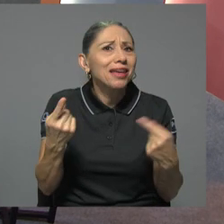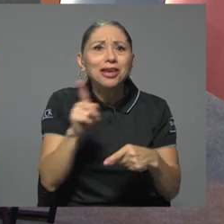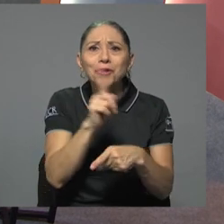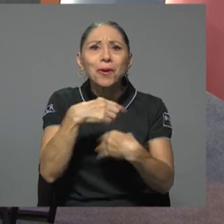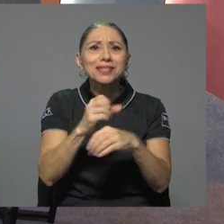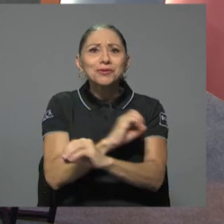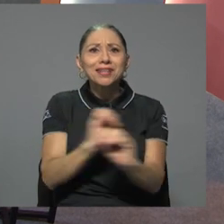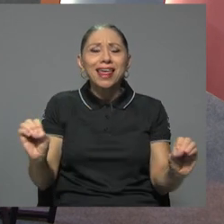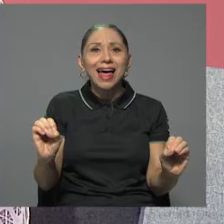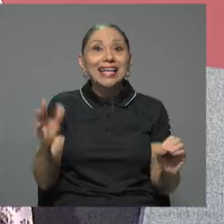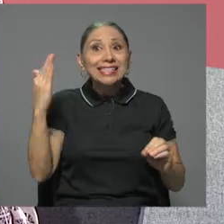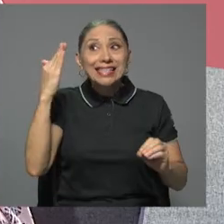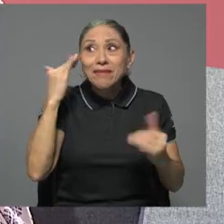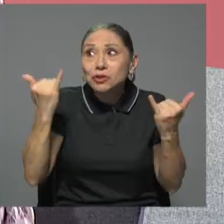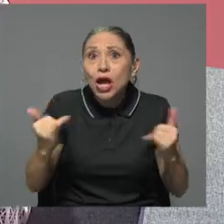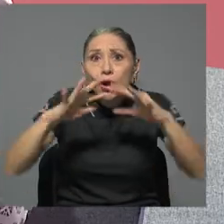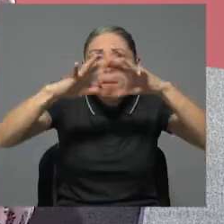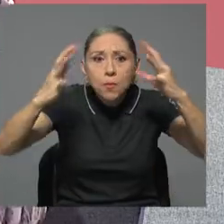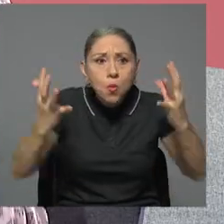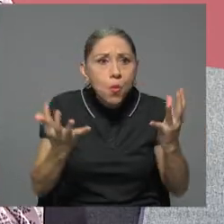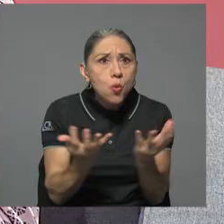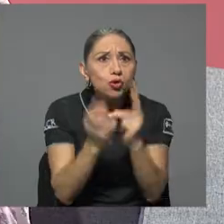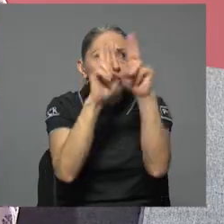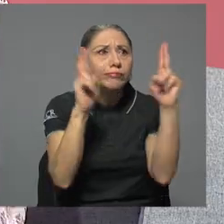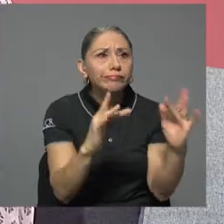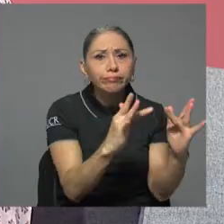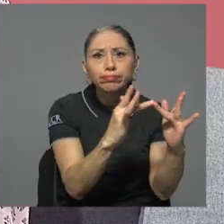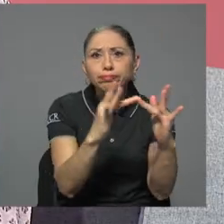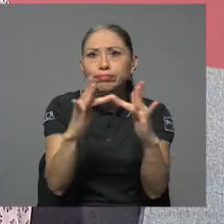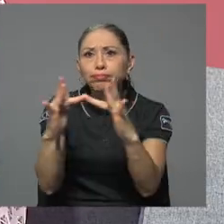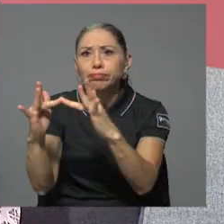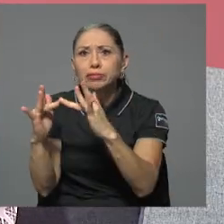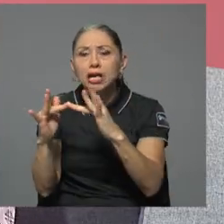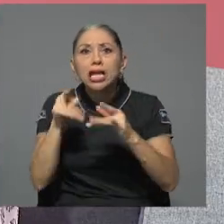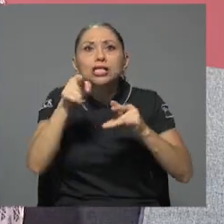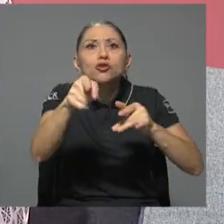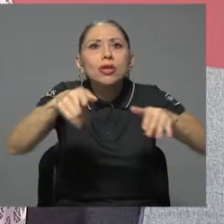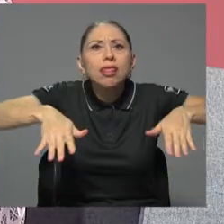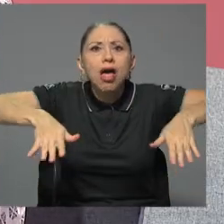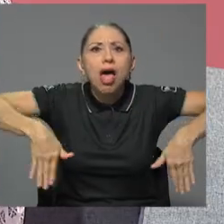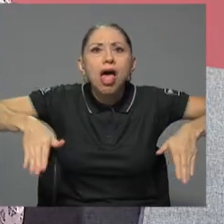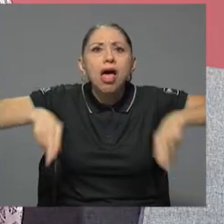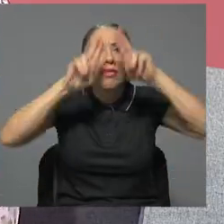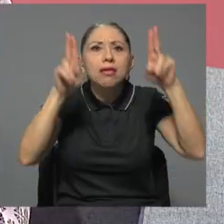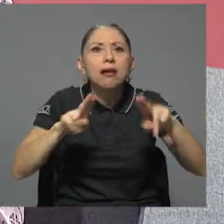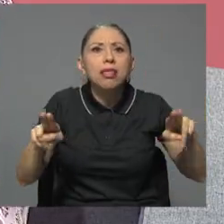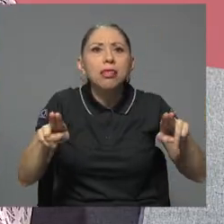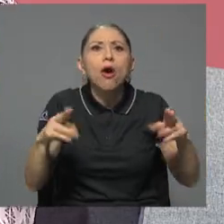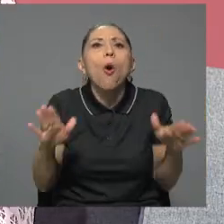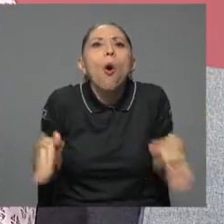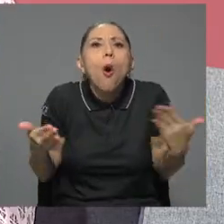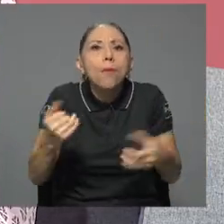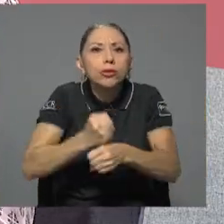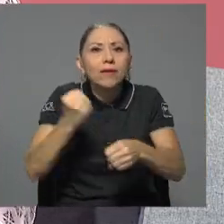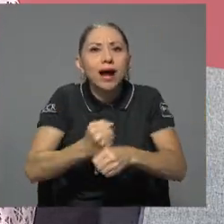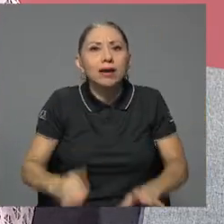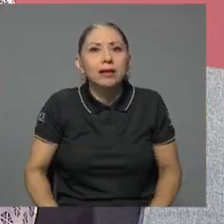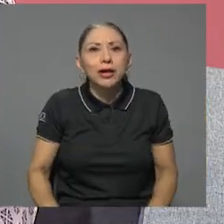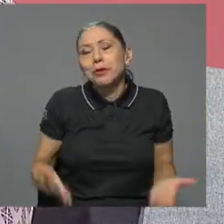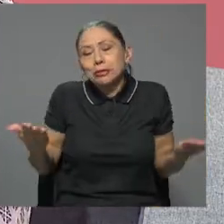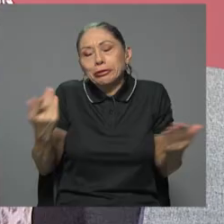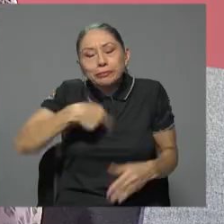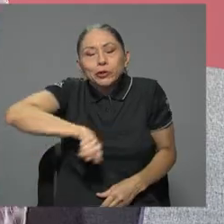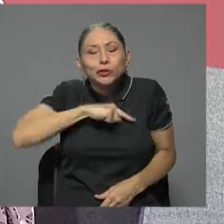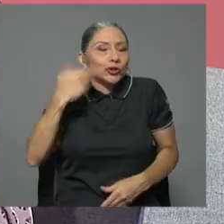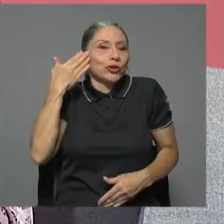de hoy sino usted no tiene el acceso a internet cómo van a trabajar claro nadie podía prever que iba a venir